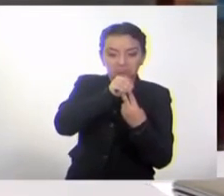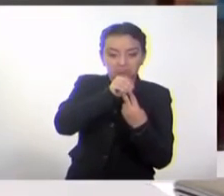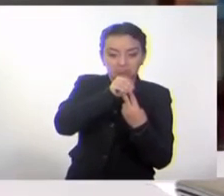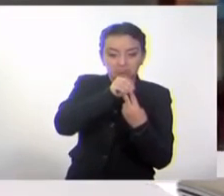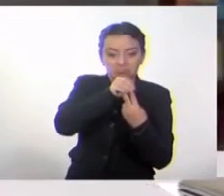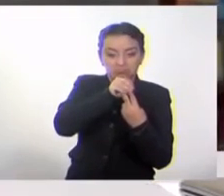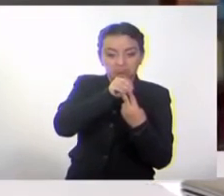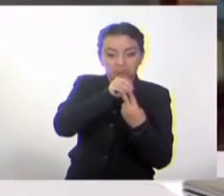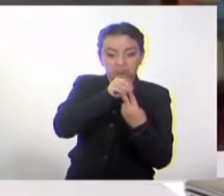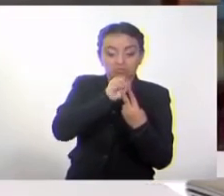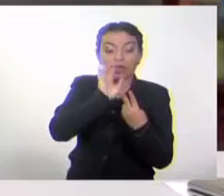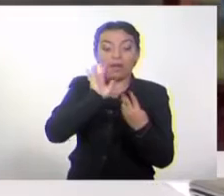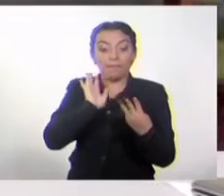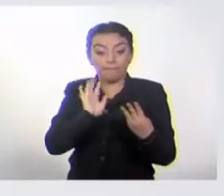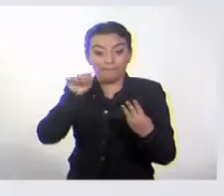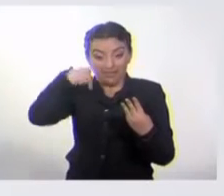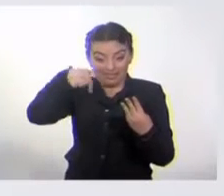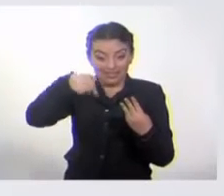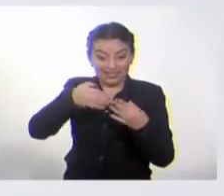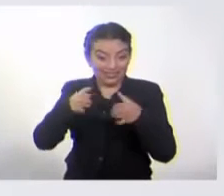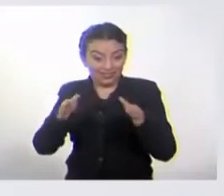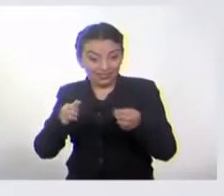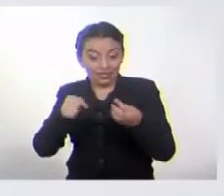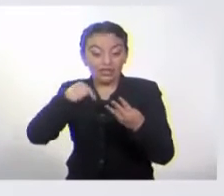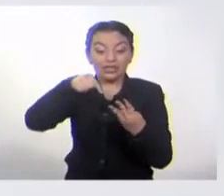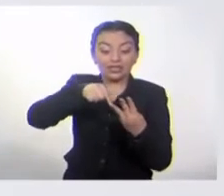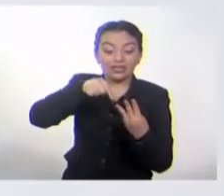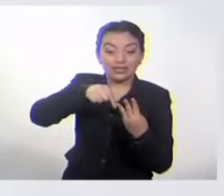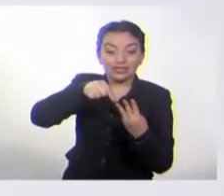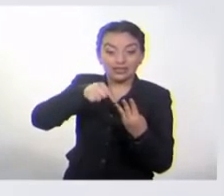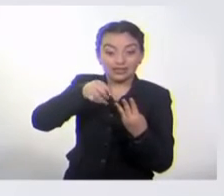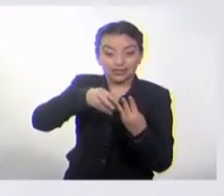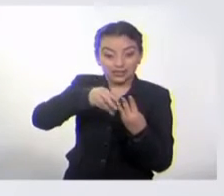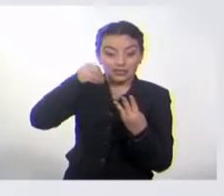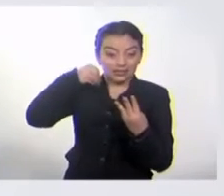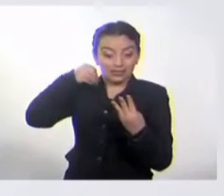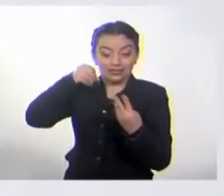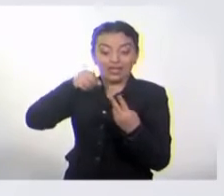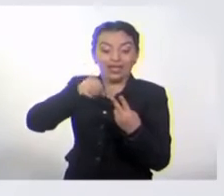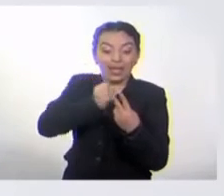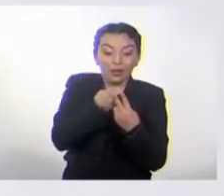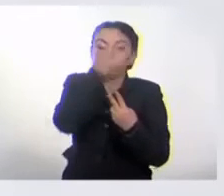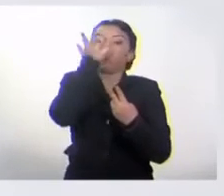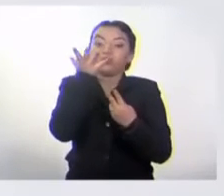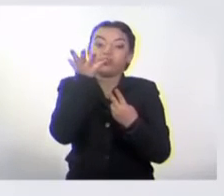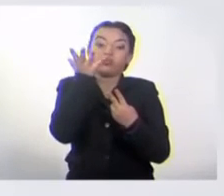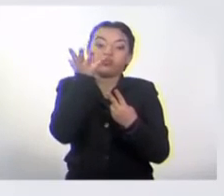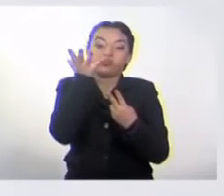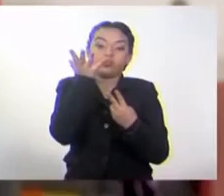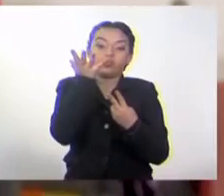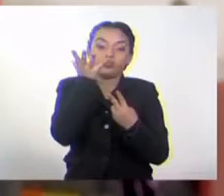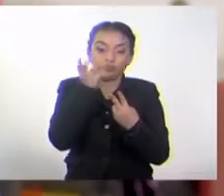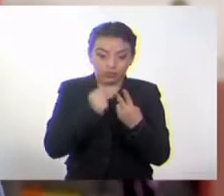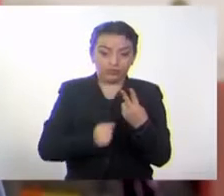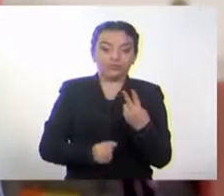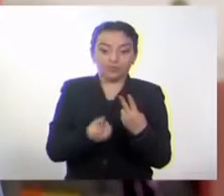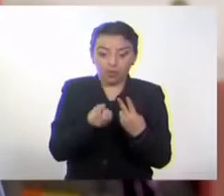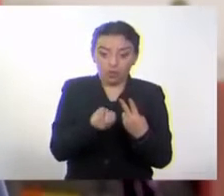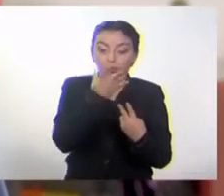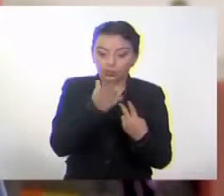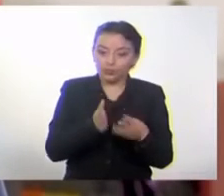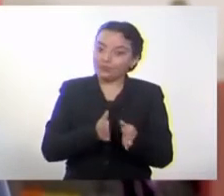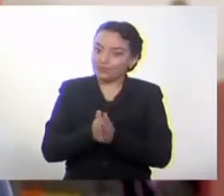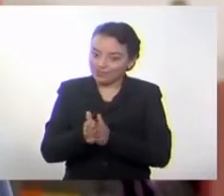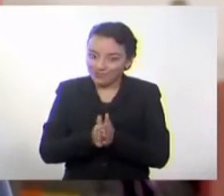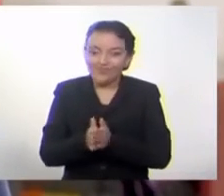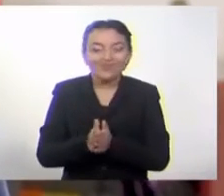al remover uno, los otros 2 aumentaron su intensidad. Muy curioso, ¿verdad? Veamos la